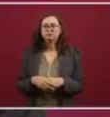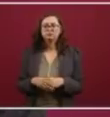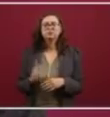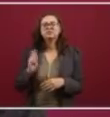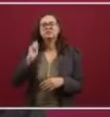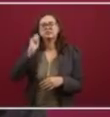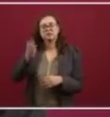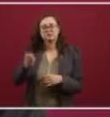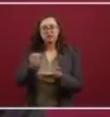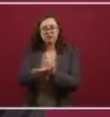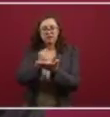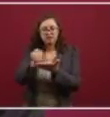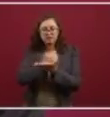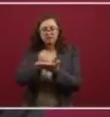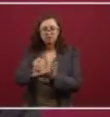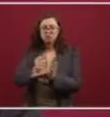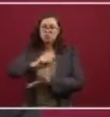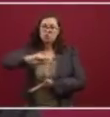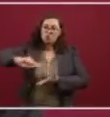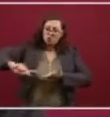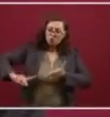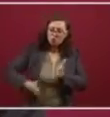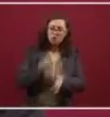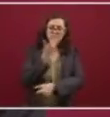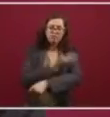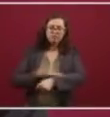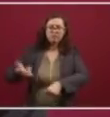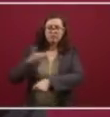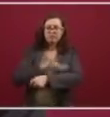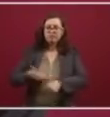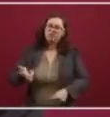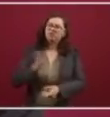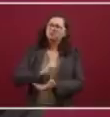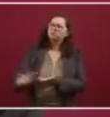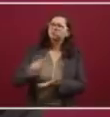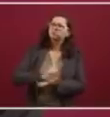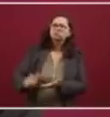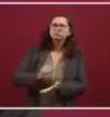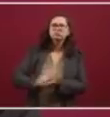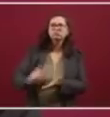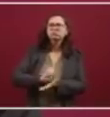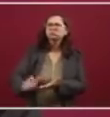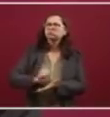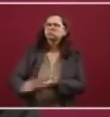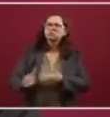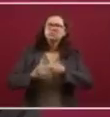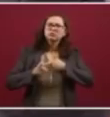reestructurar los créditos, porque se paga y no se termina de pagar.